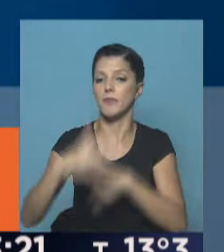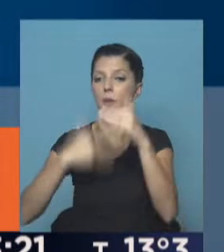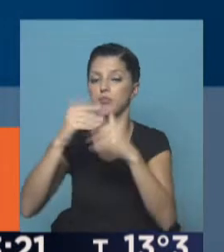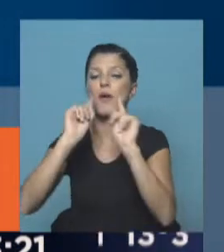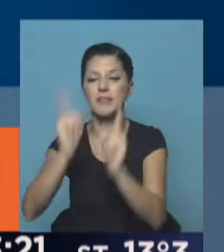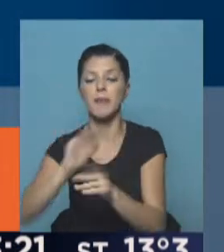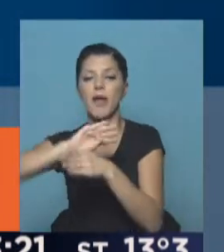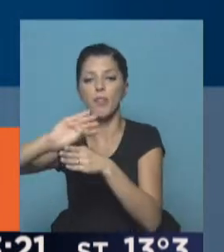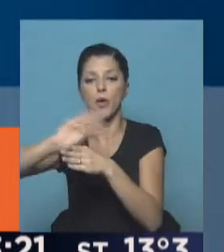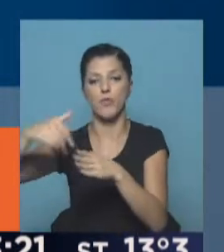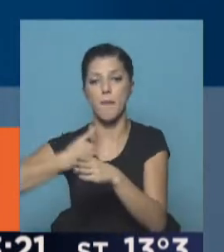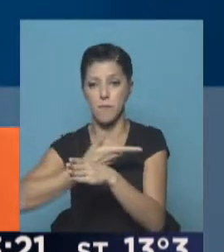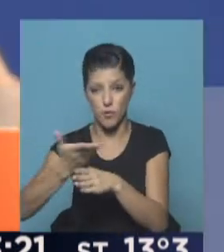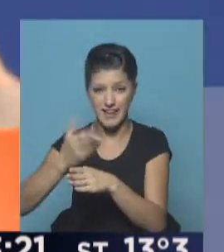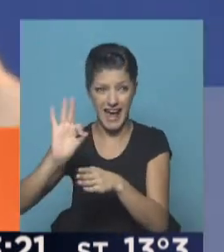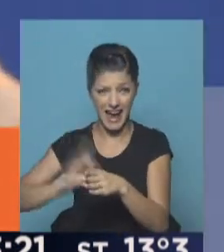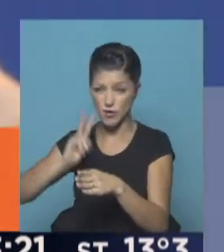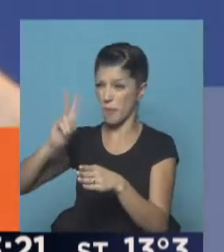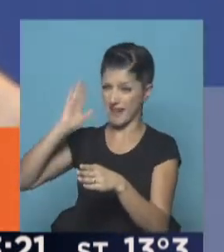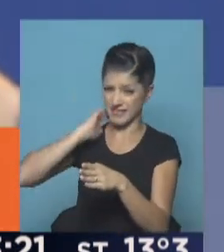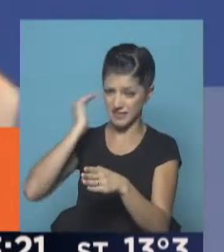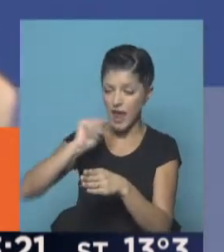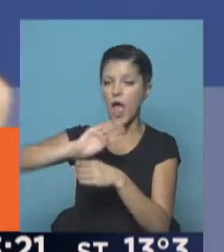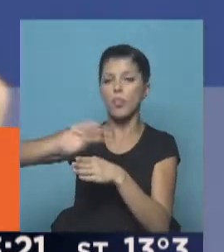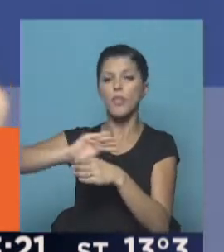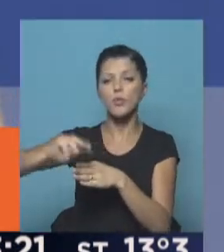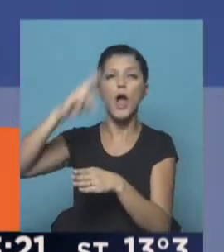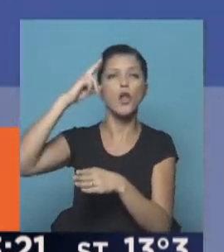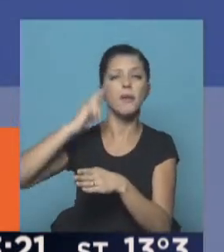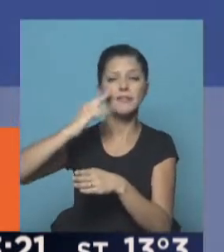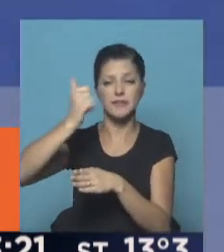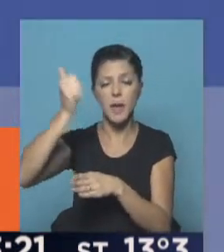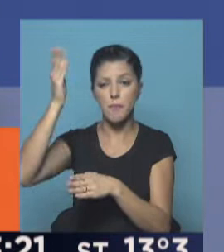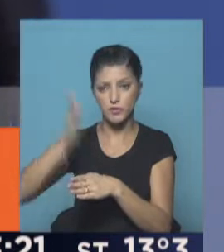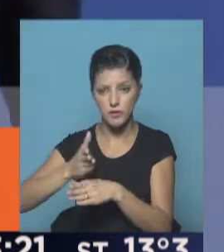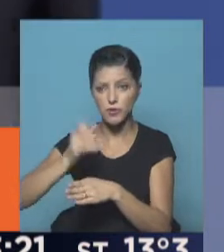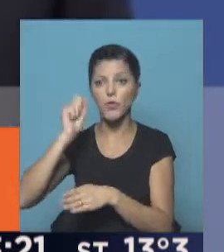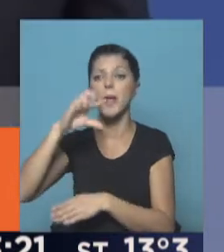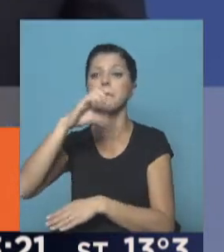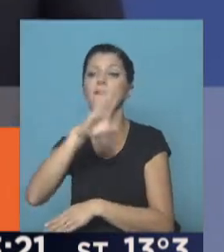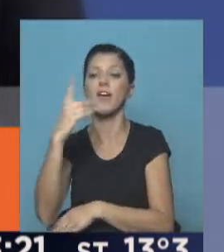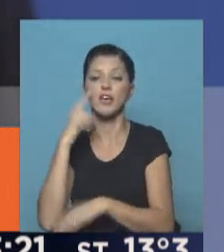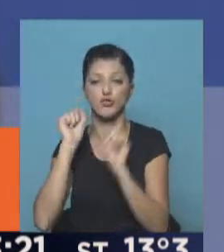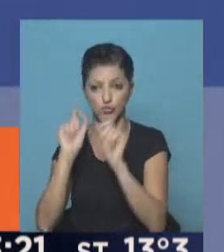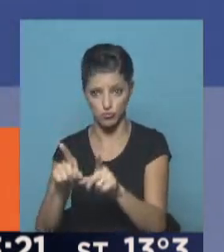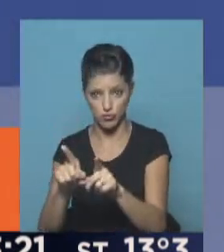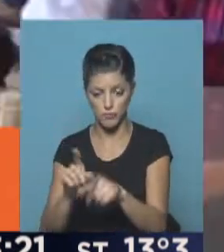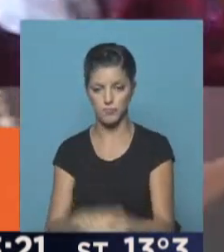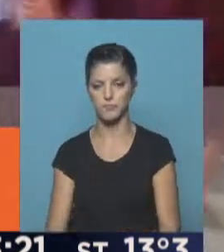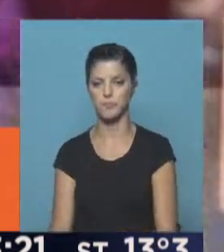una deuda pública que en 2016 alcanzaba ya el 96% del Producto Bruto